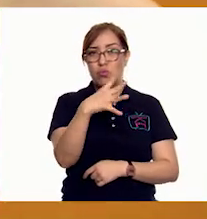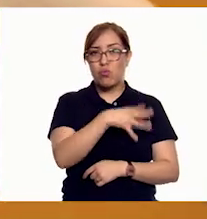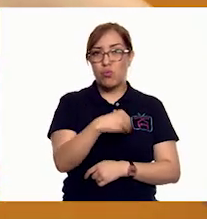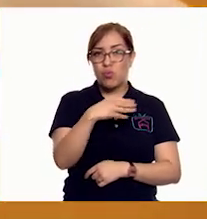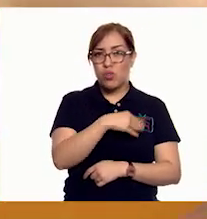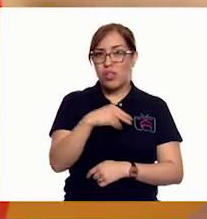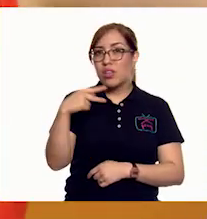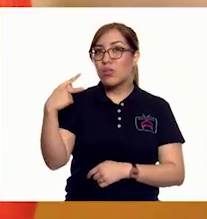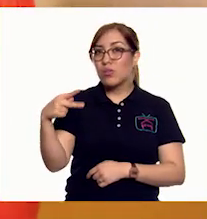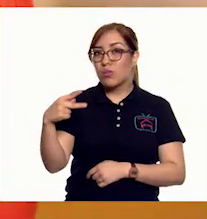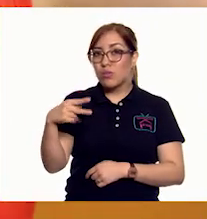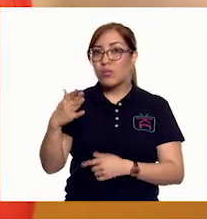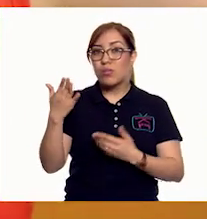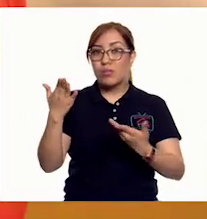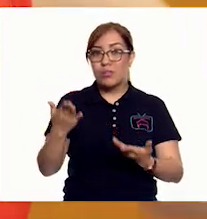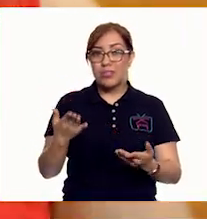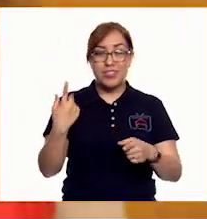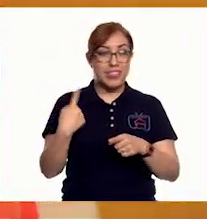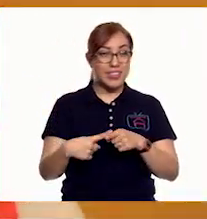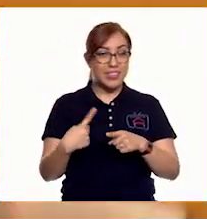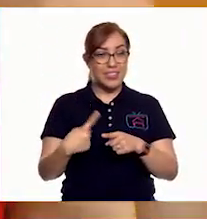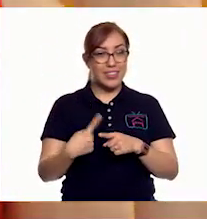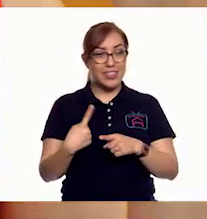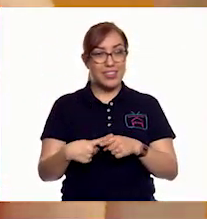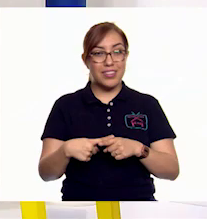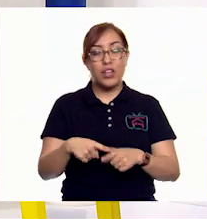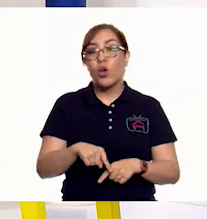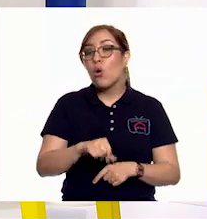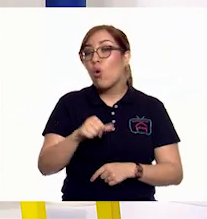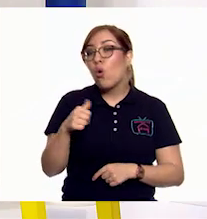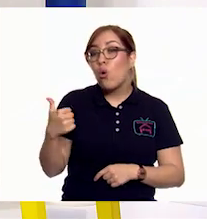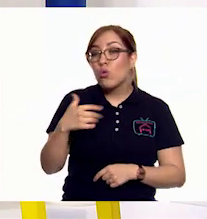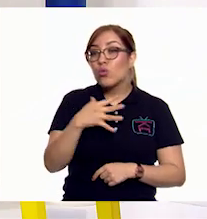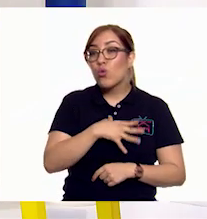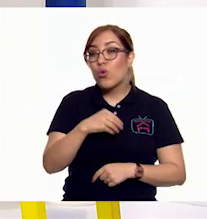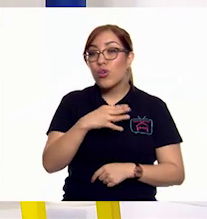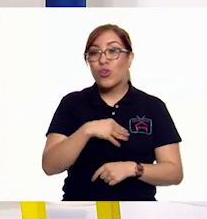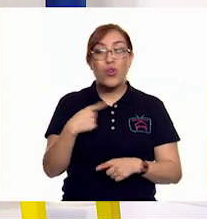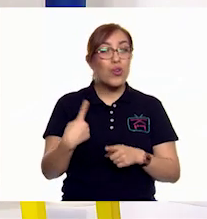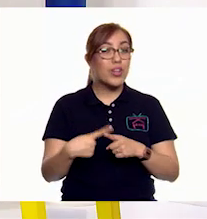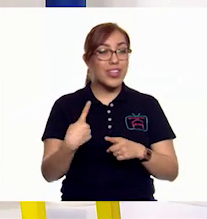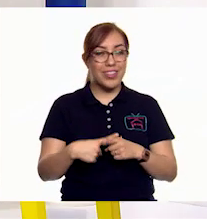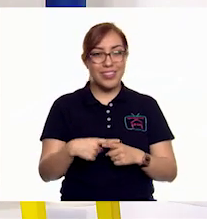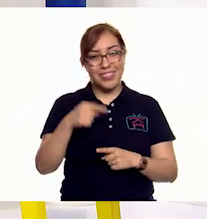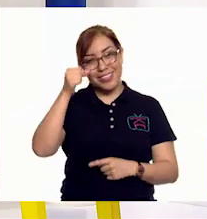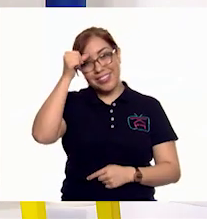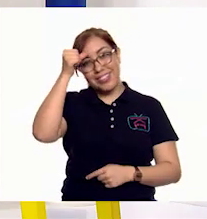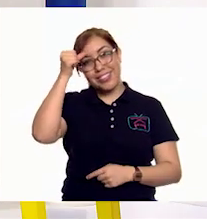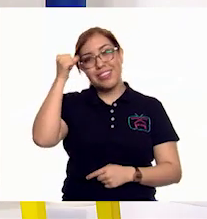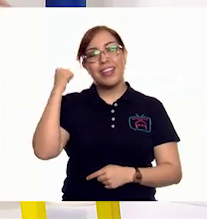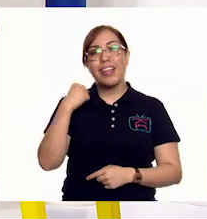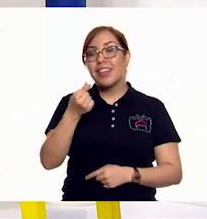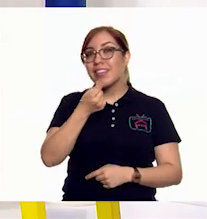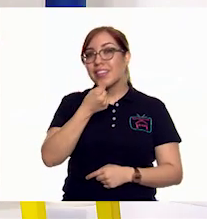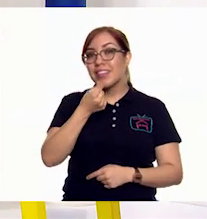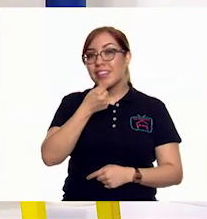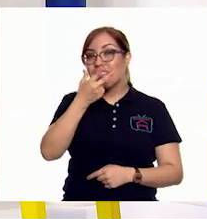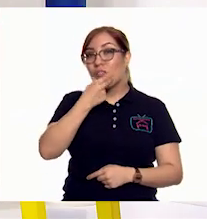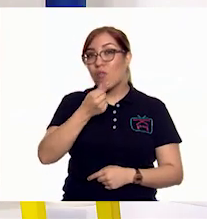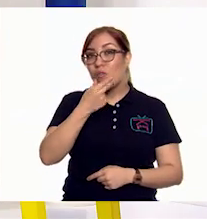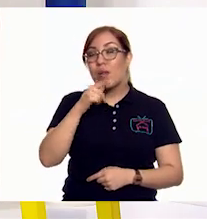papás? Uh-huh. ¿Eres tú? Soy yo. Pero si pero tiene hay otro más, hijo. Ajá. Pues, ¿hija? Y es niño.